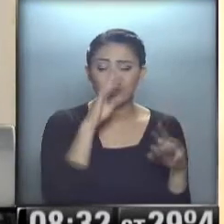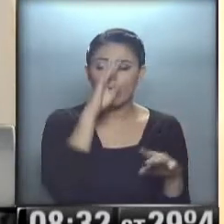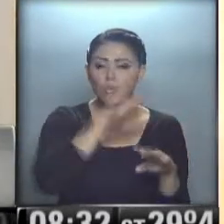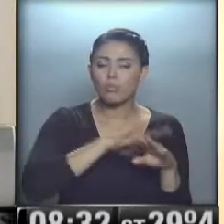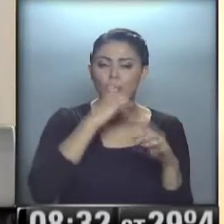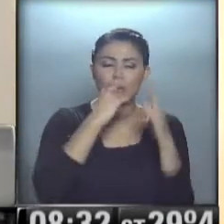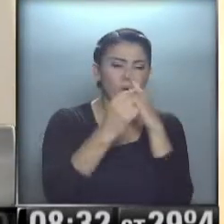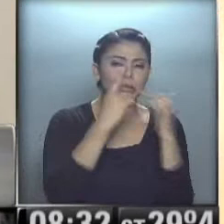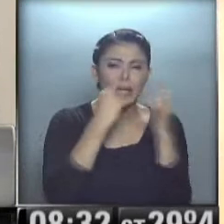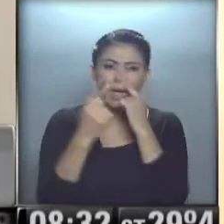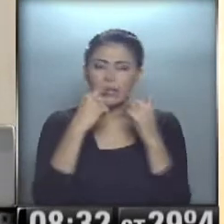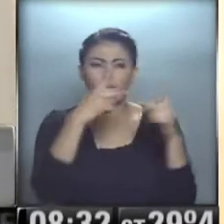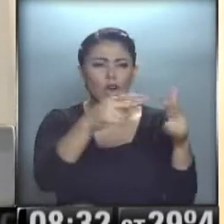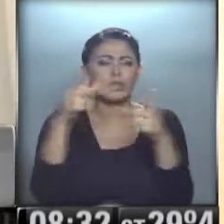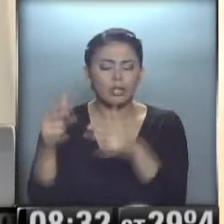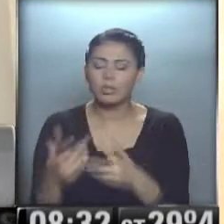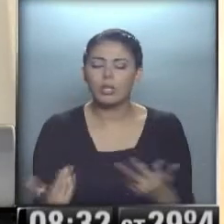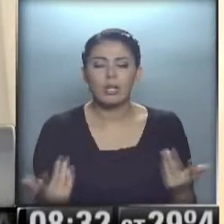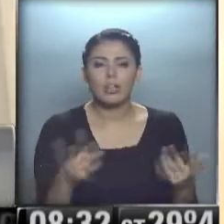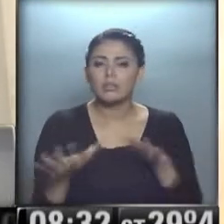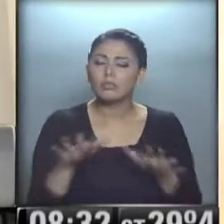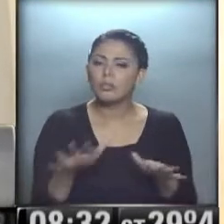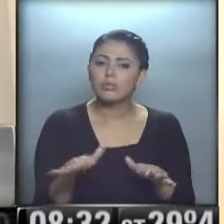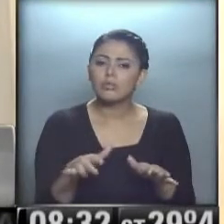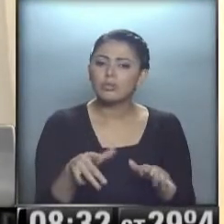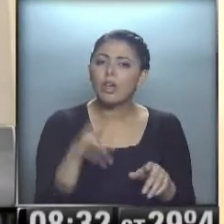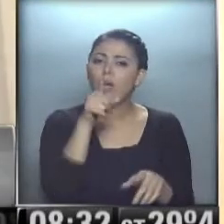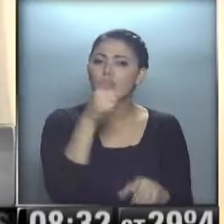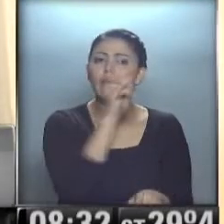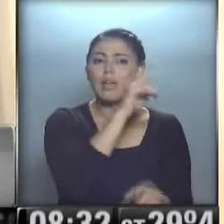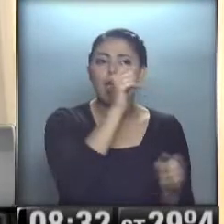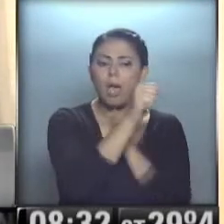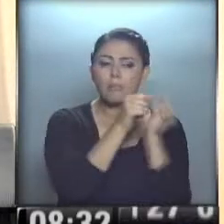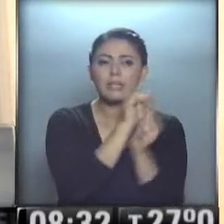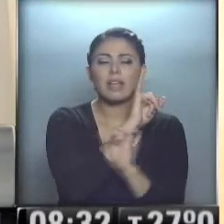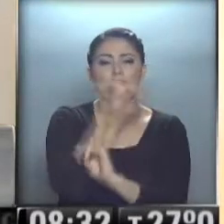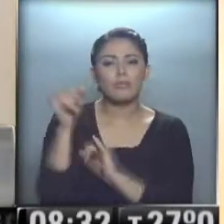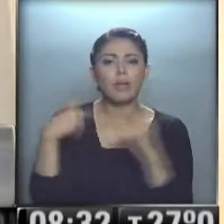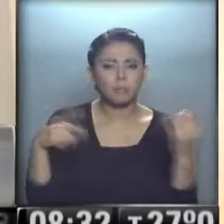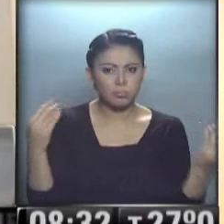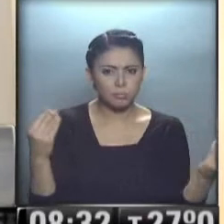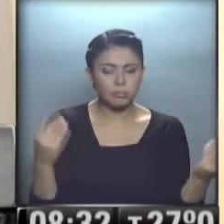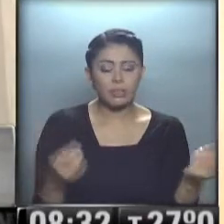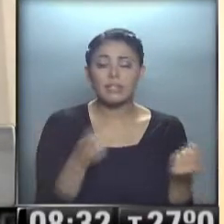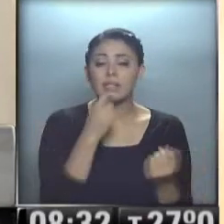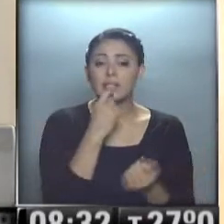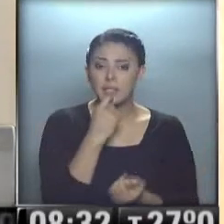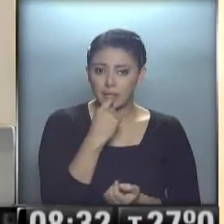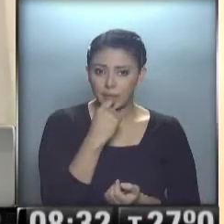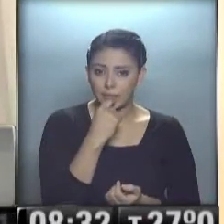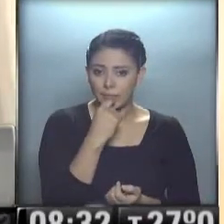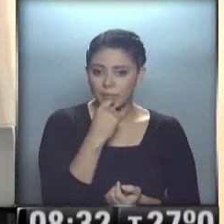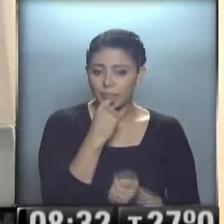las protestas de los vecinos. ¿Qué panorama le han acercado a usted las empresas? Y más allá de que han